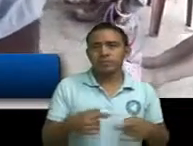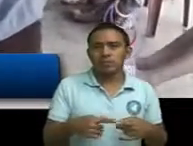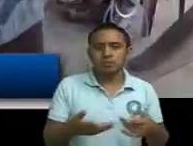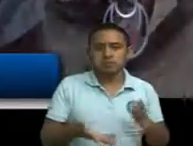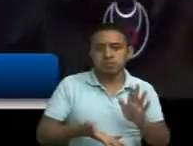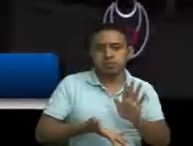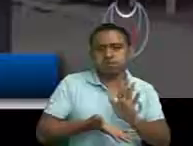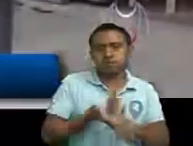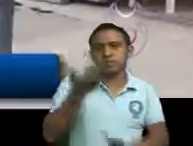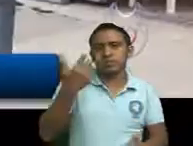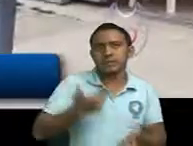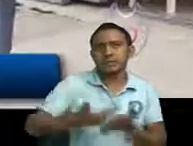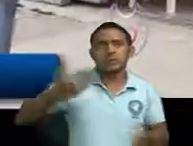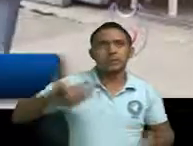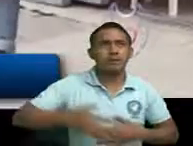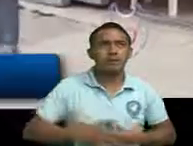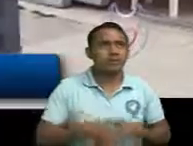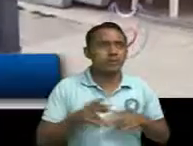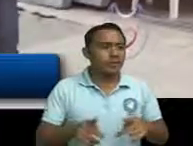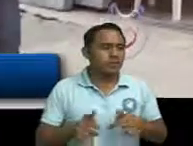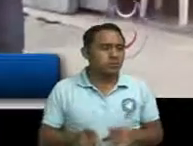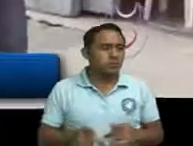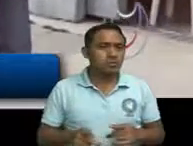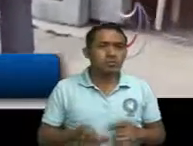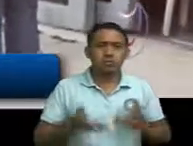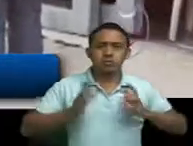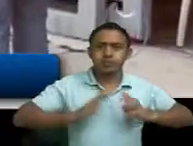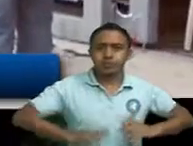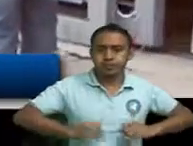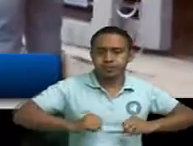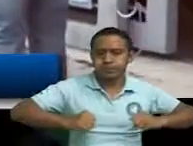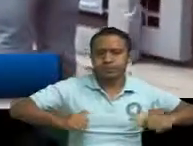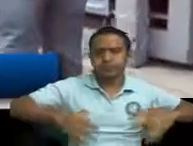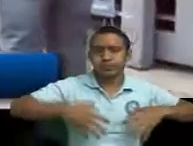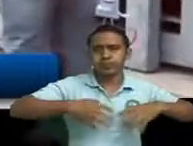temperaturas altas. Imagínense una persona que tiene un cuerpo corporal...